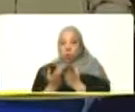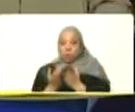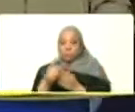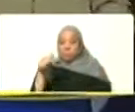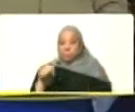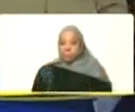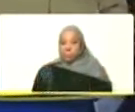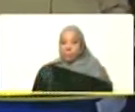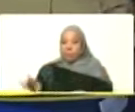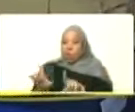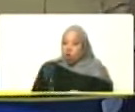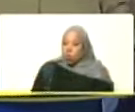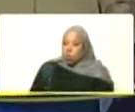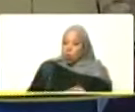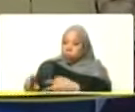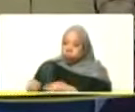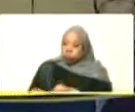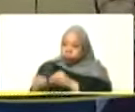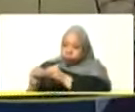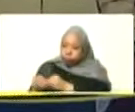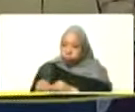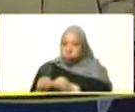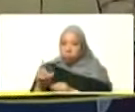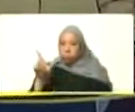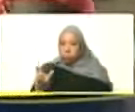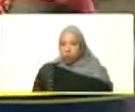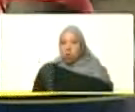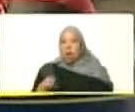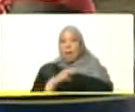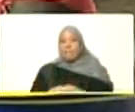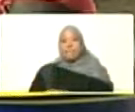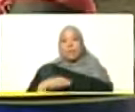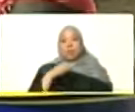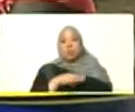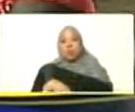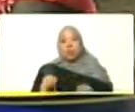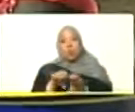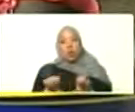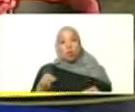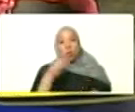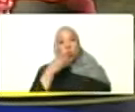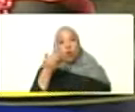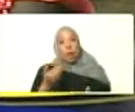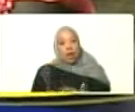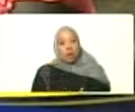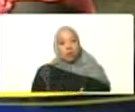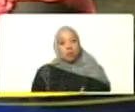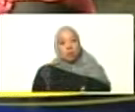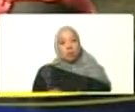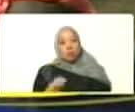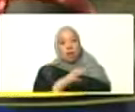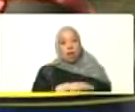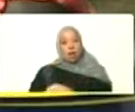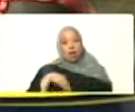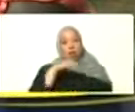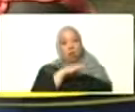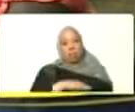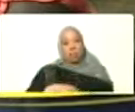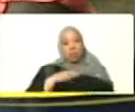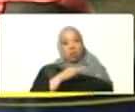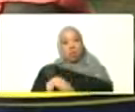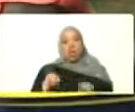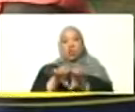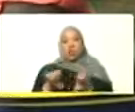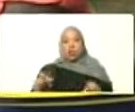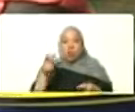acondicionar estos espacios. Queremos agradecer al Ministerio del Poder Popular para la Educación, a la ciudadana ministra Yelitze Santaella por